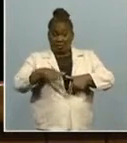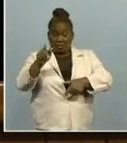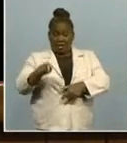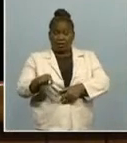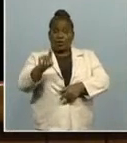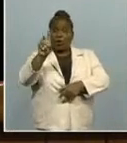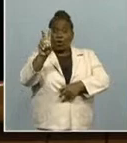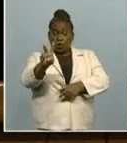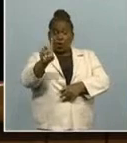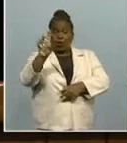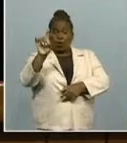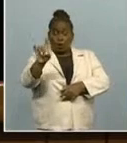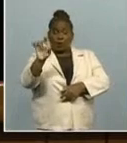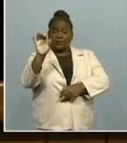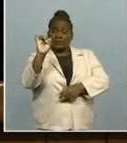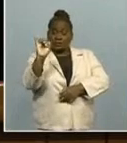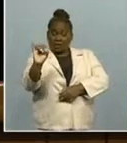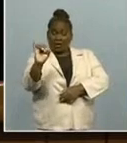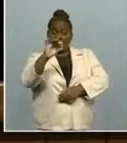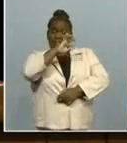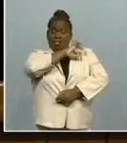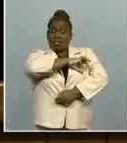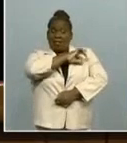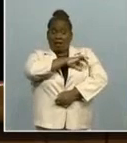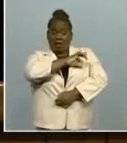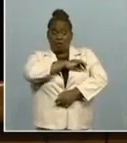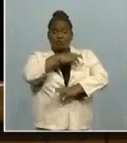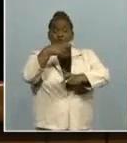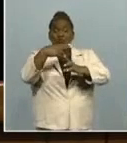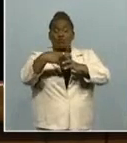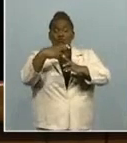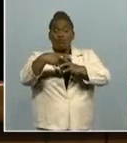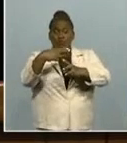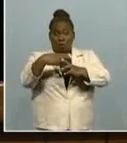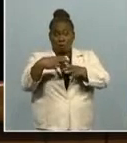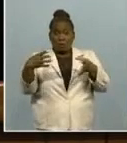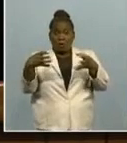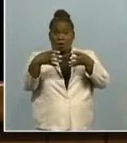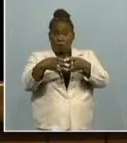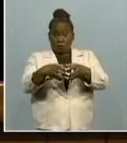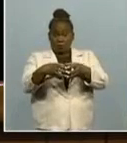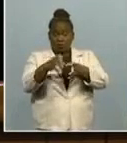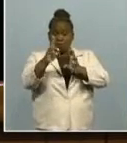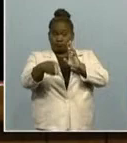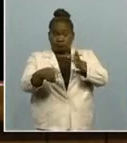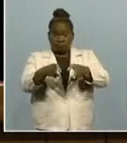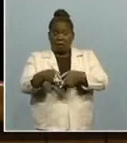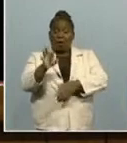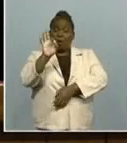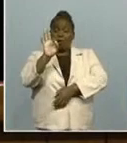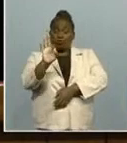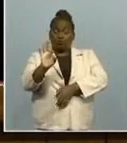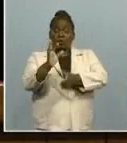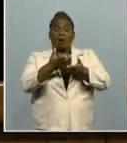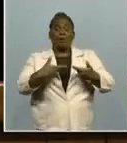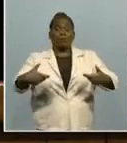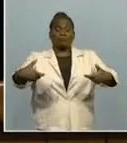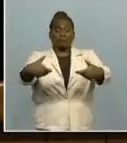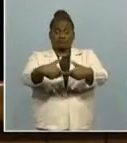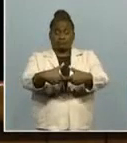296 delegados en nombre de la comisión de mandatos del octavo congreso del partido